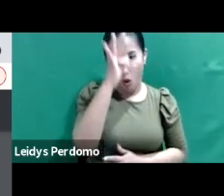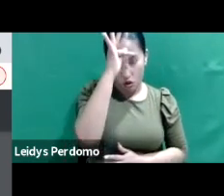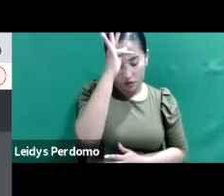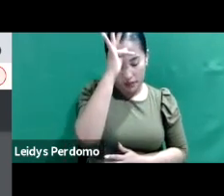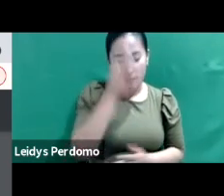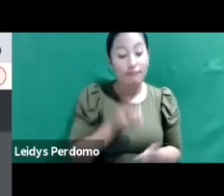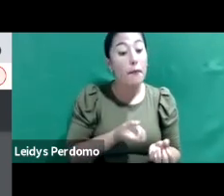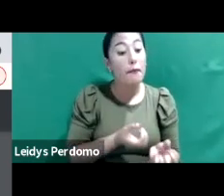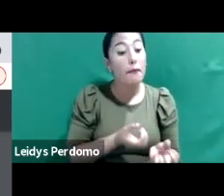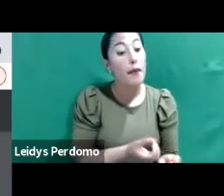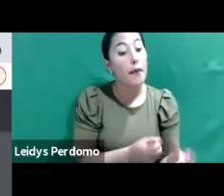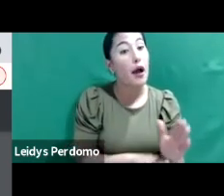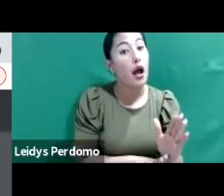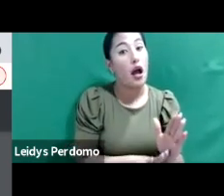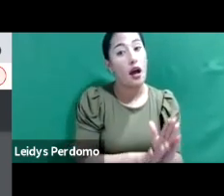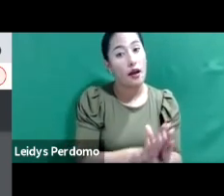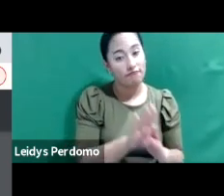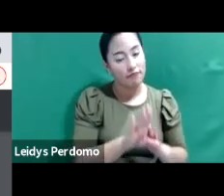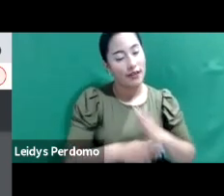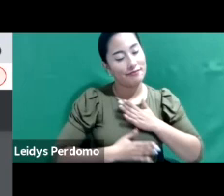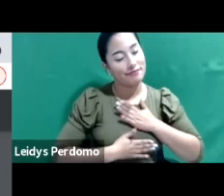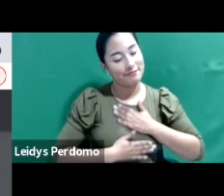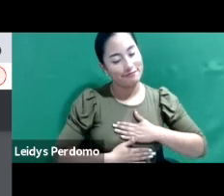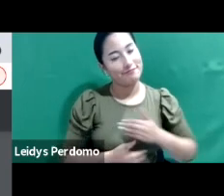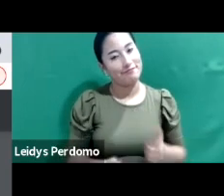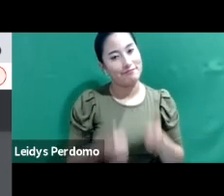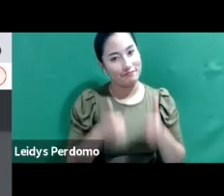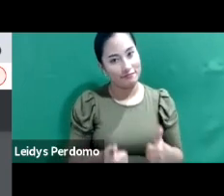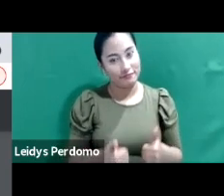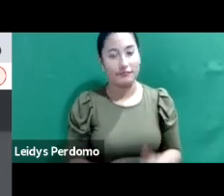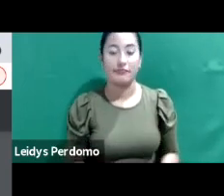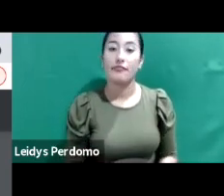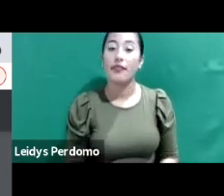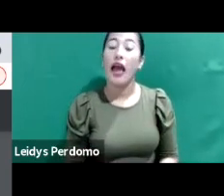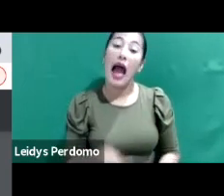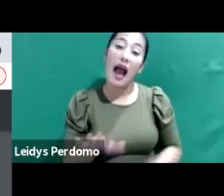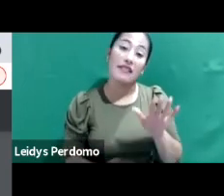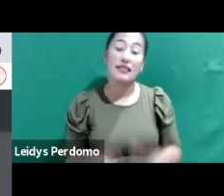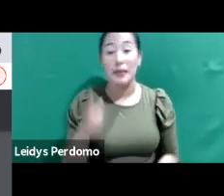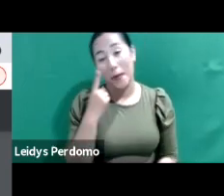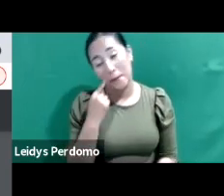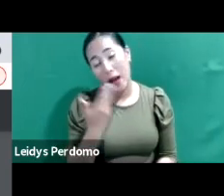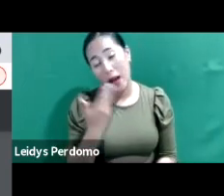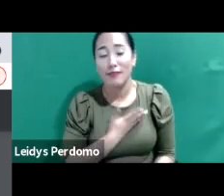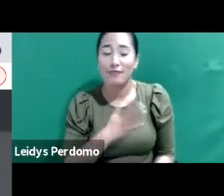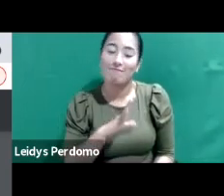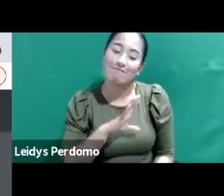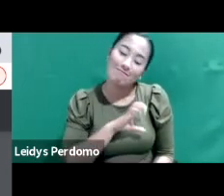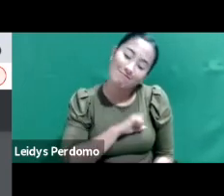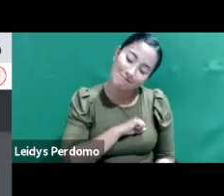que realmente para un mejor bienestar. Eh, a veces los papás, lastimosamente, digo